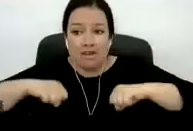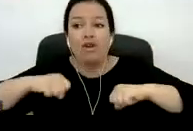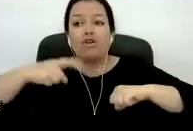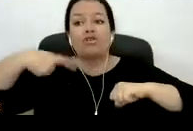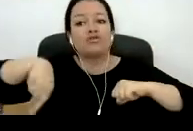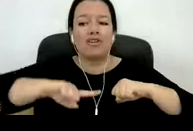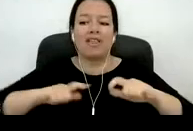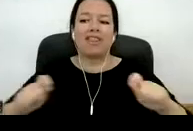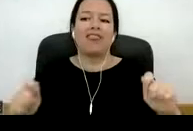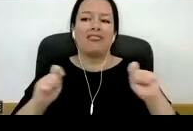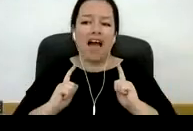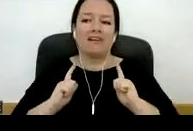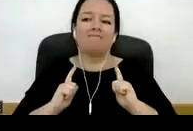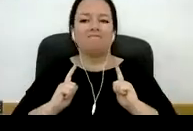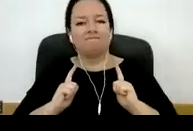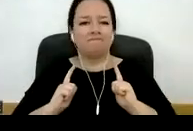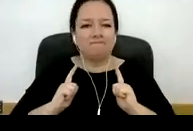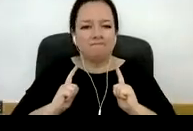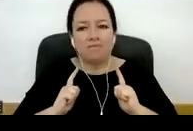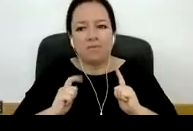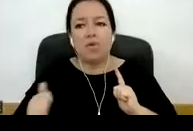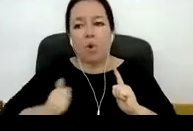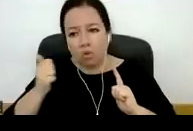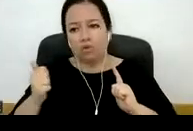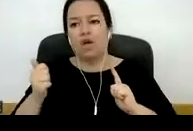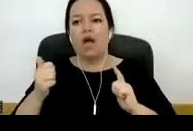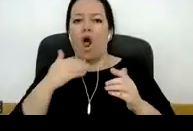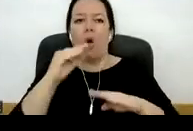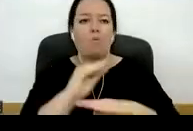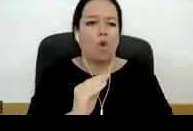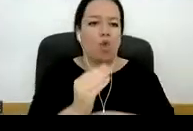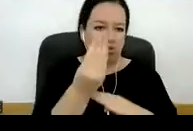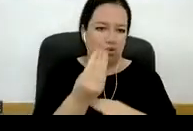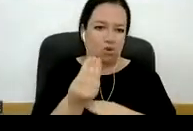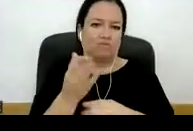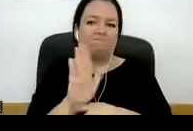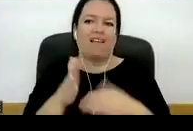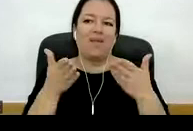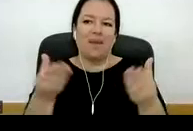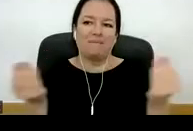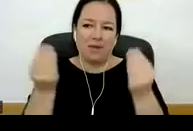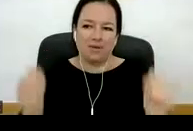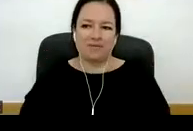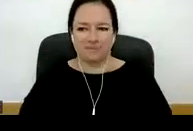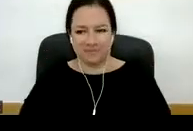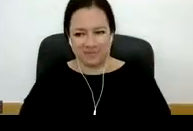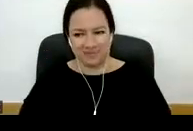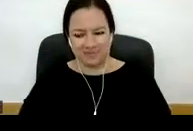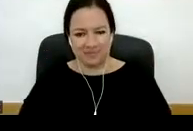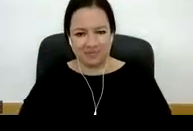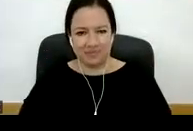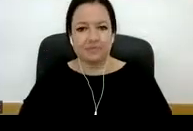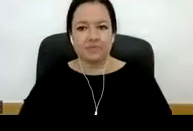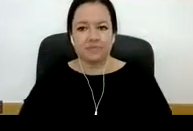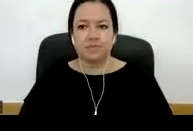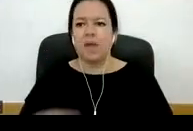nosotros nos generan una oportunidad de ofrecerle algún producto que le pueda ayudar en ese sentido.